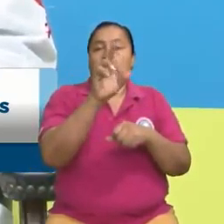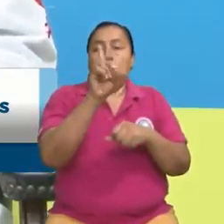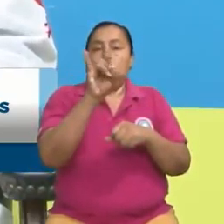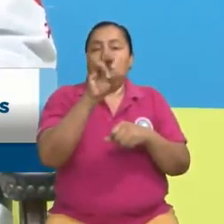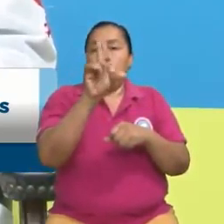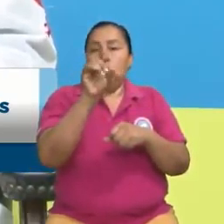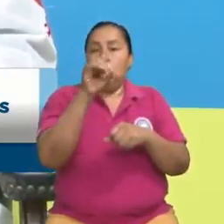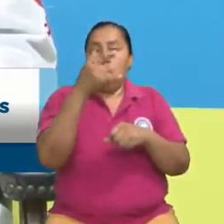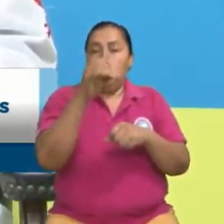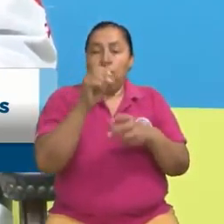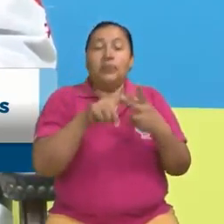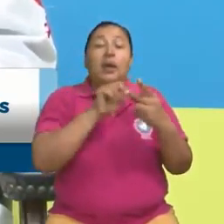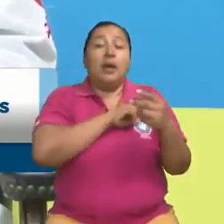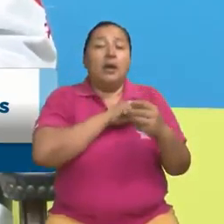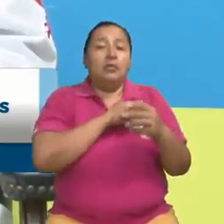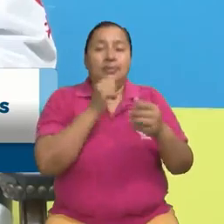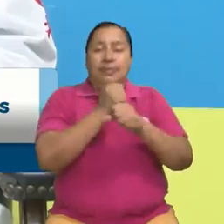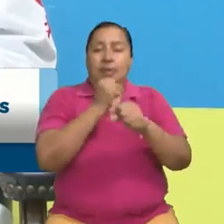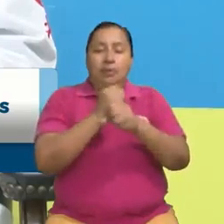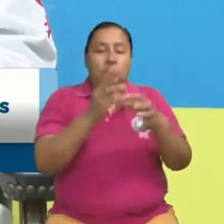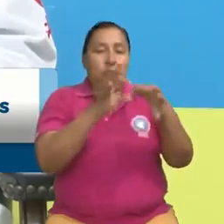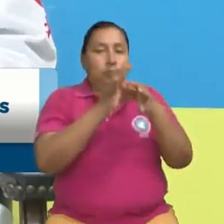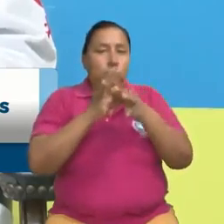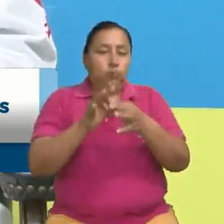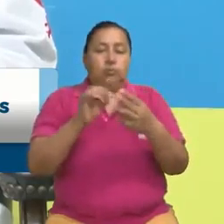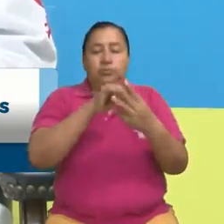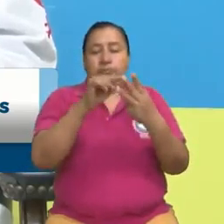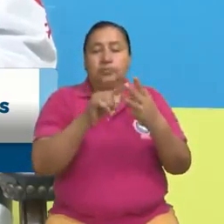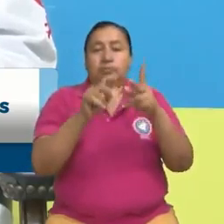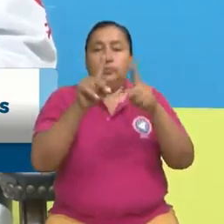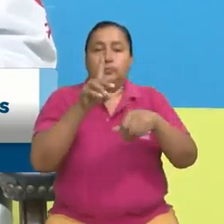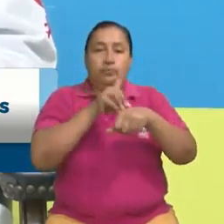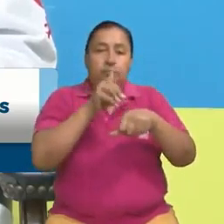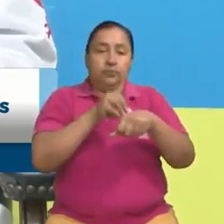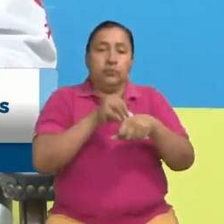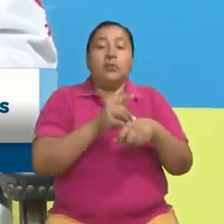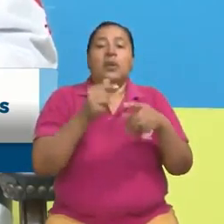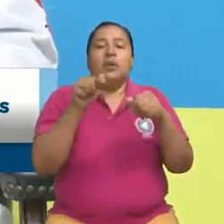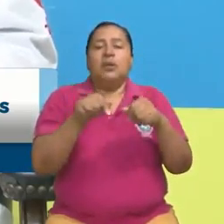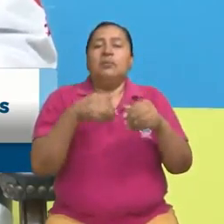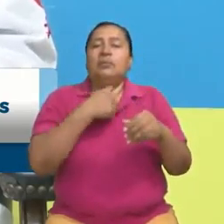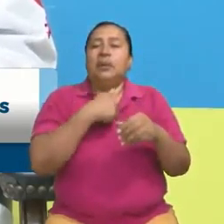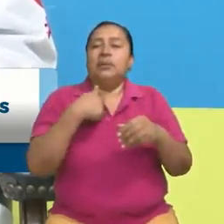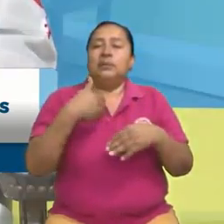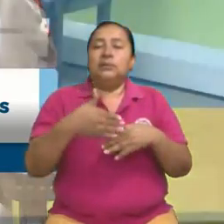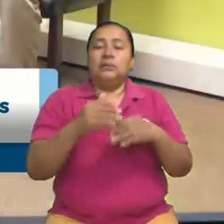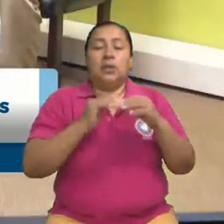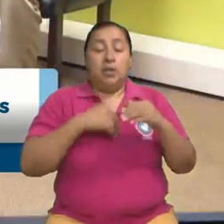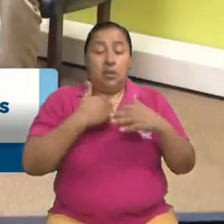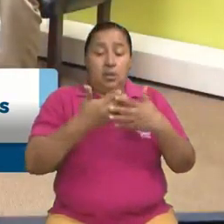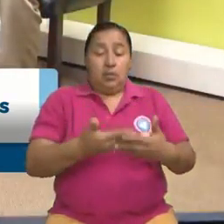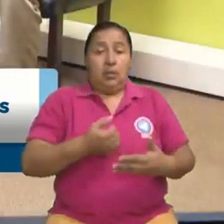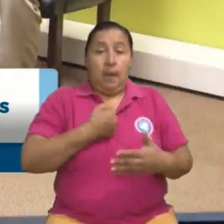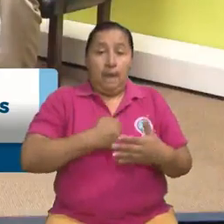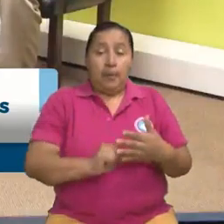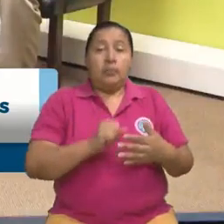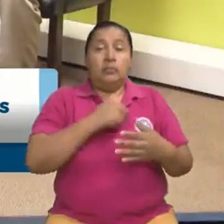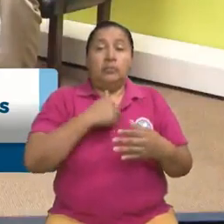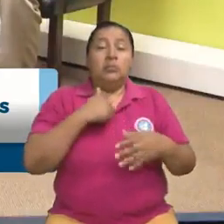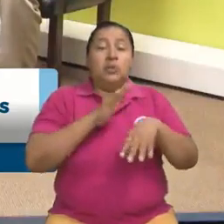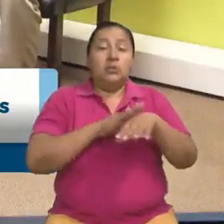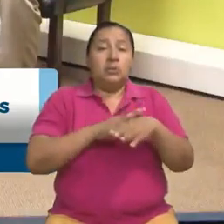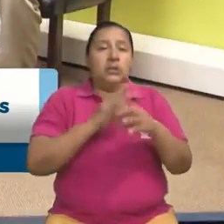hace, sí, un procedimiento en conjunto. Si se va a hacer un procedimiento, no es que ya desde nacimiento vamos a operarlo para que no, sí, nazca con